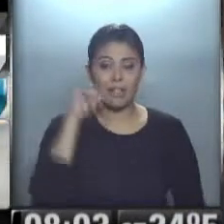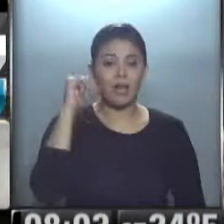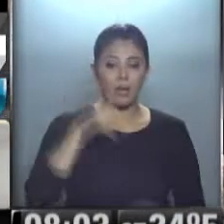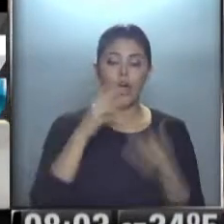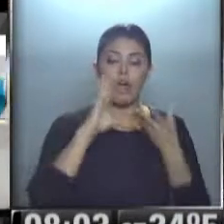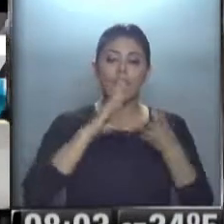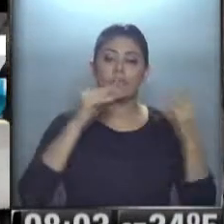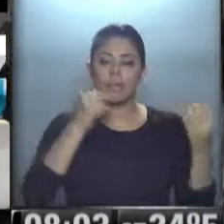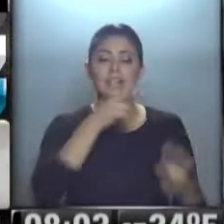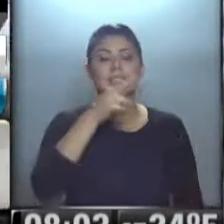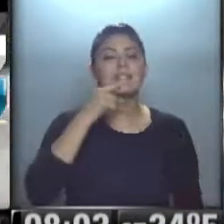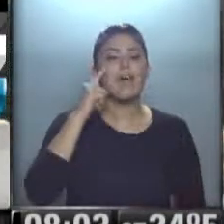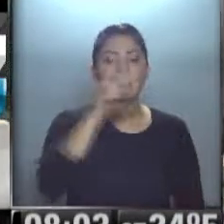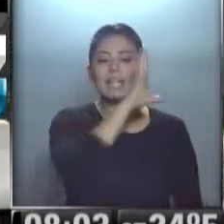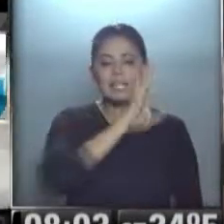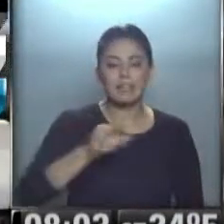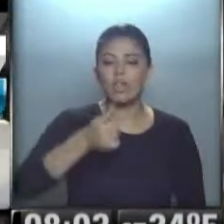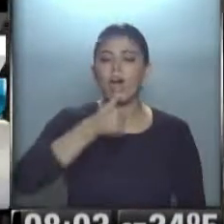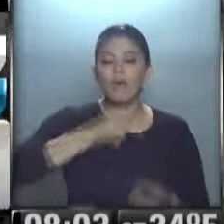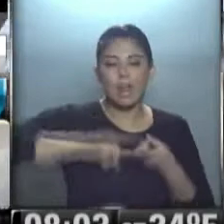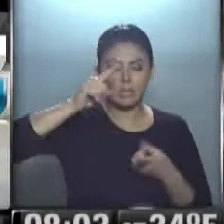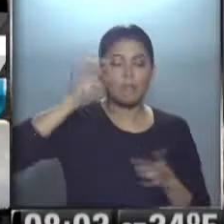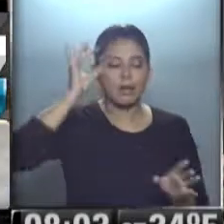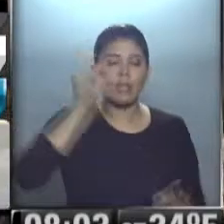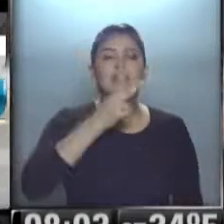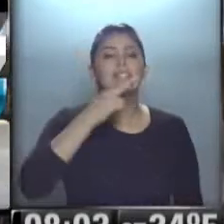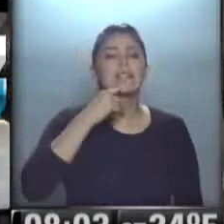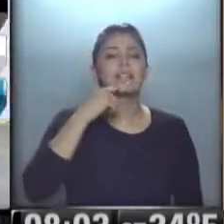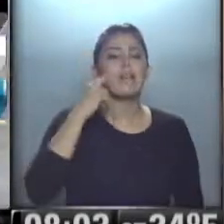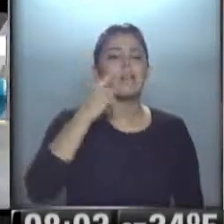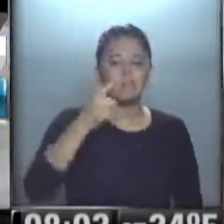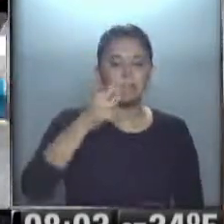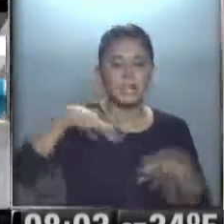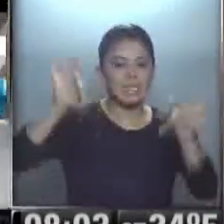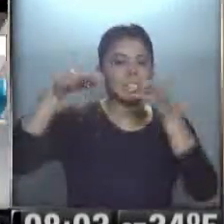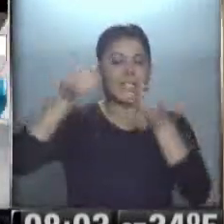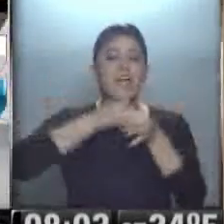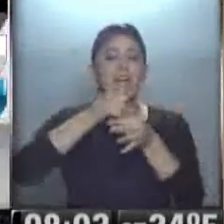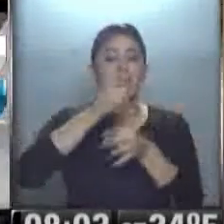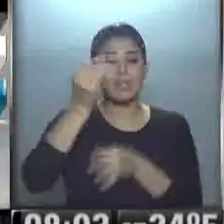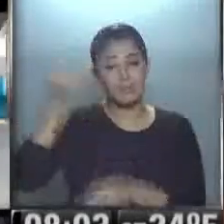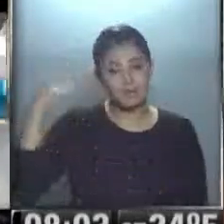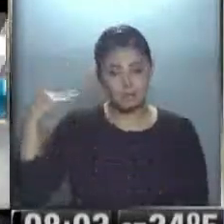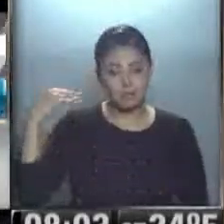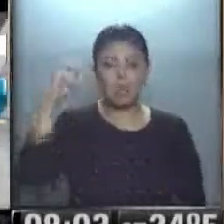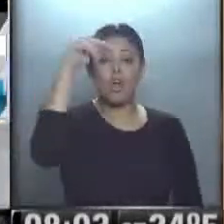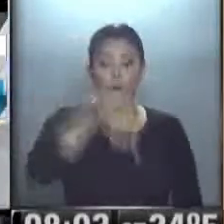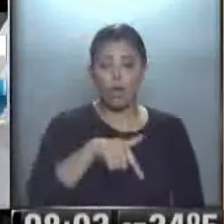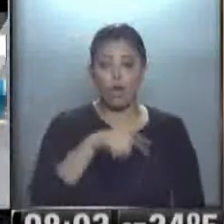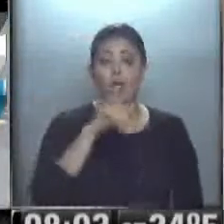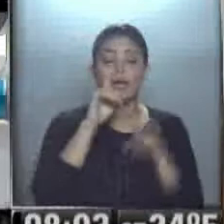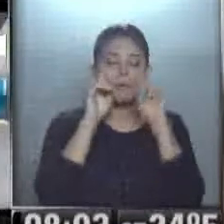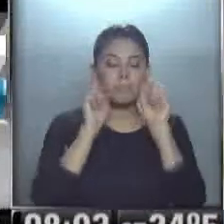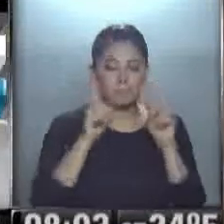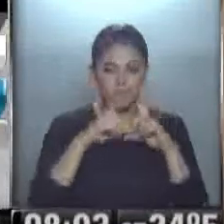de 17.500 litros de agua, 17.000 sachets de agua el día sábado pasado, y hoy podemos entregar la